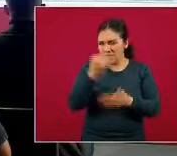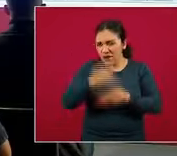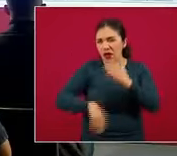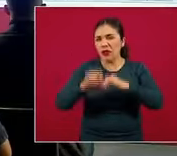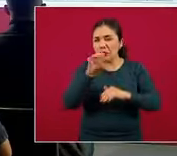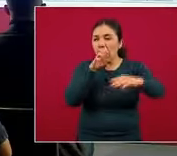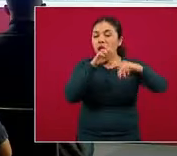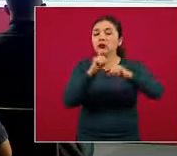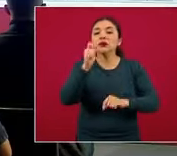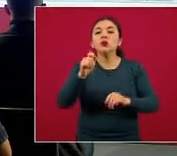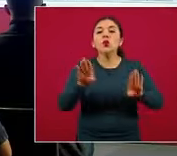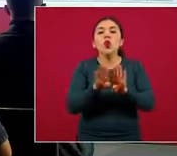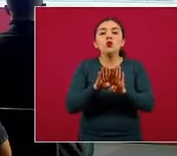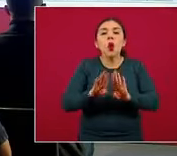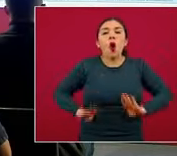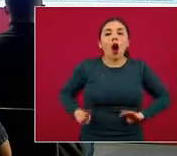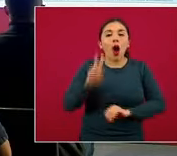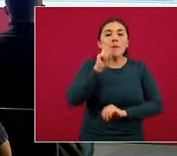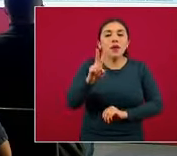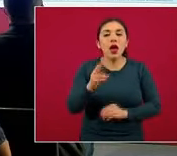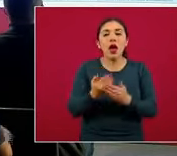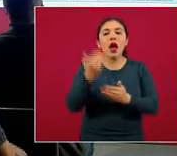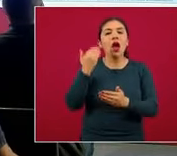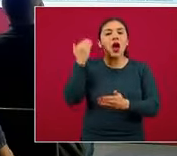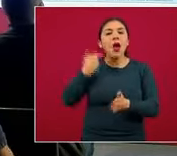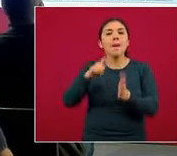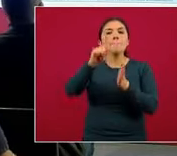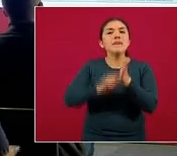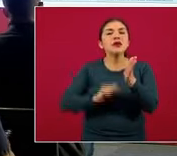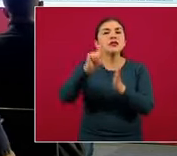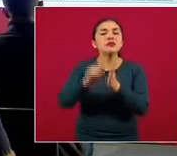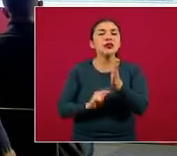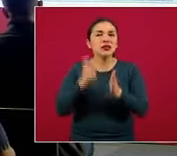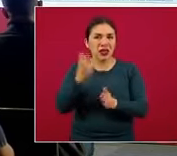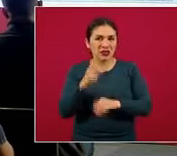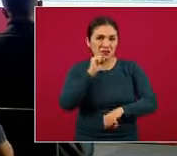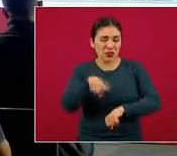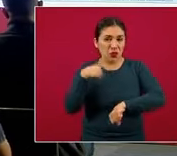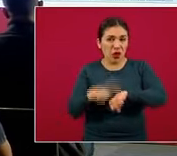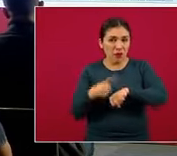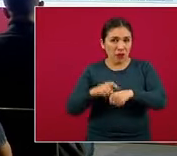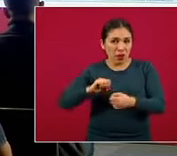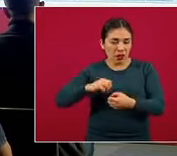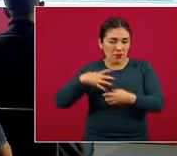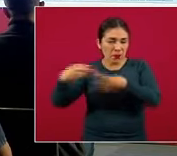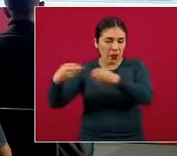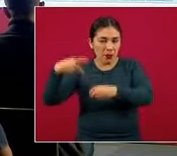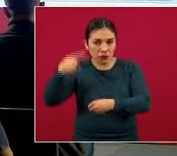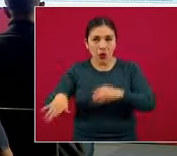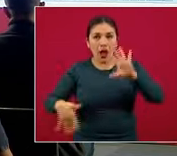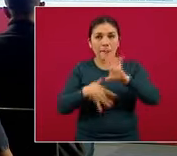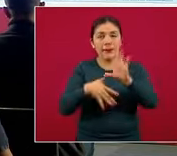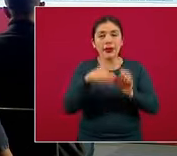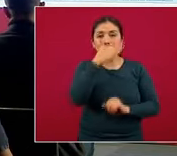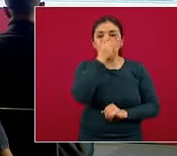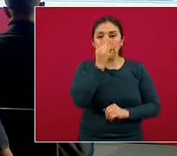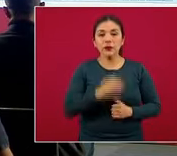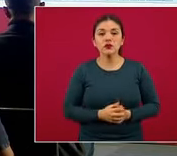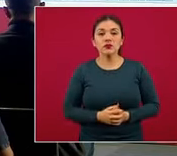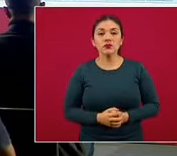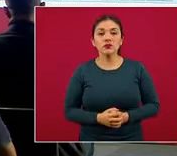lo observado en meses previos de la pandemia en la región de las Américas. Si vemos